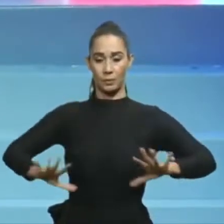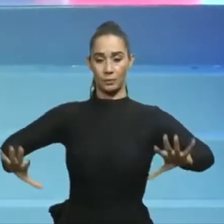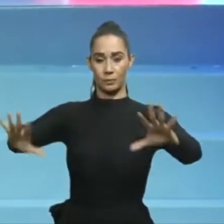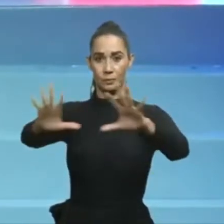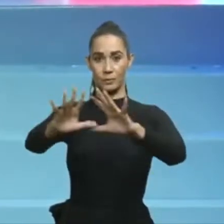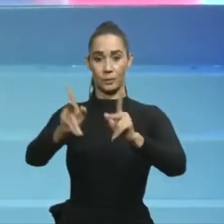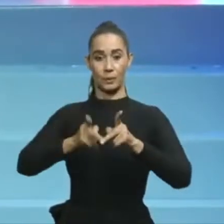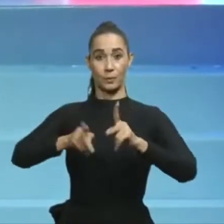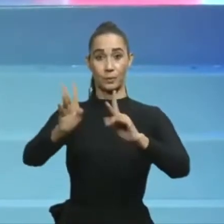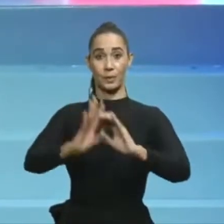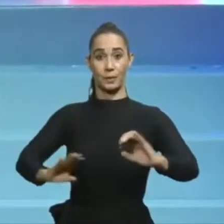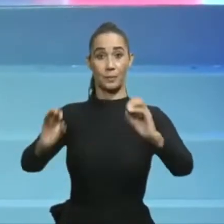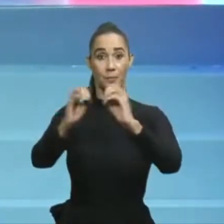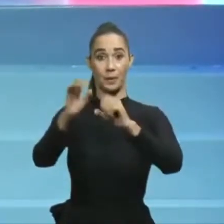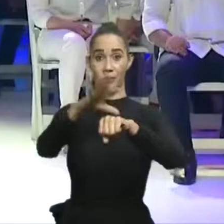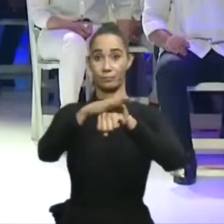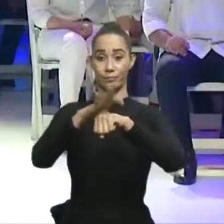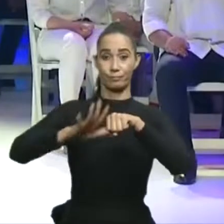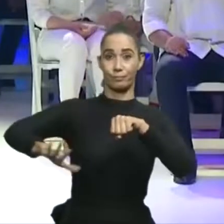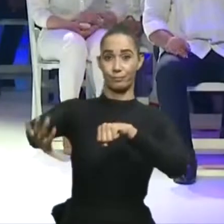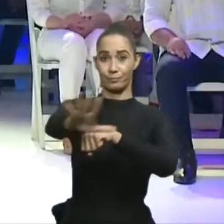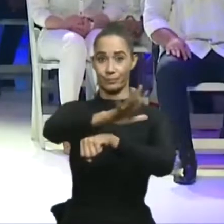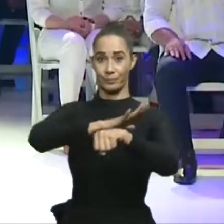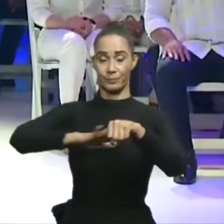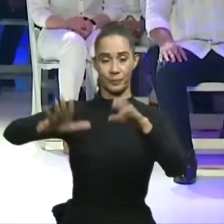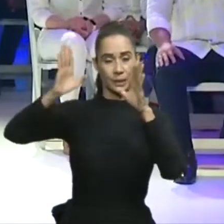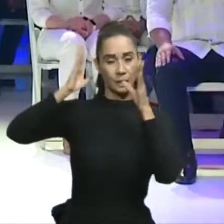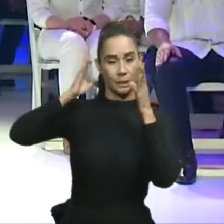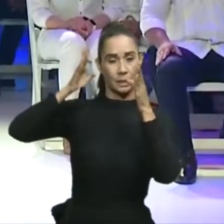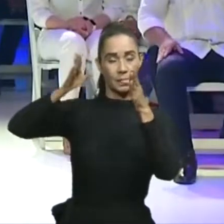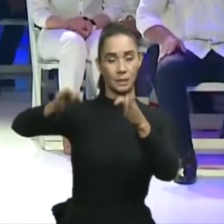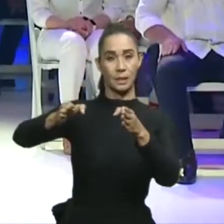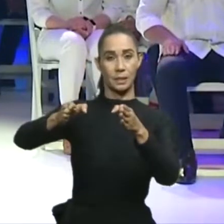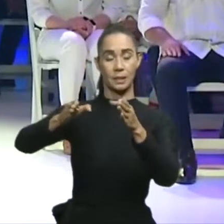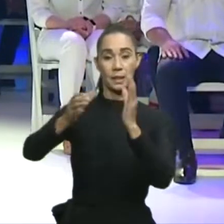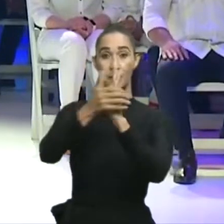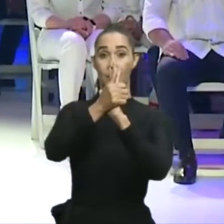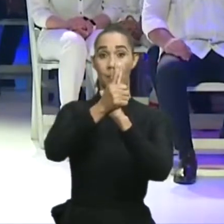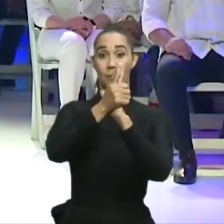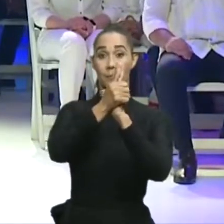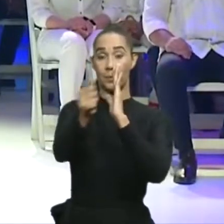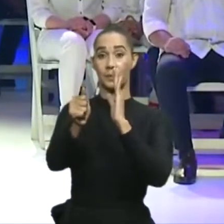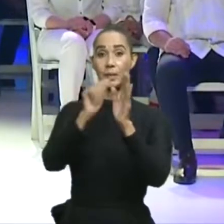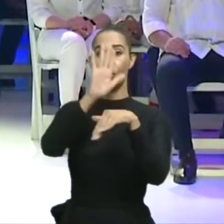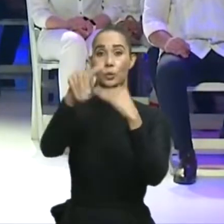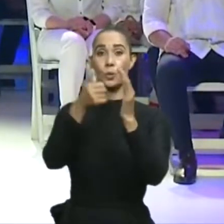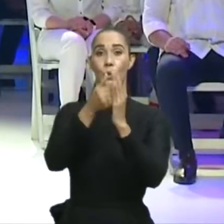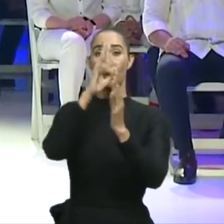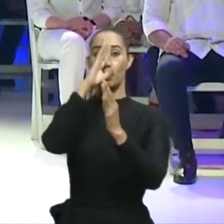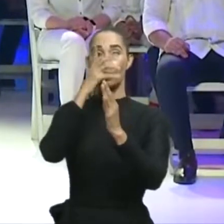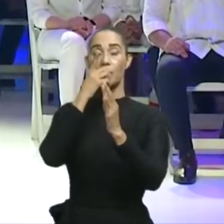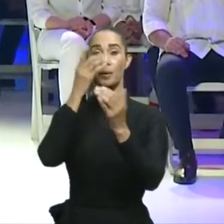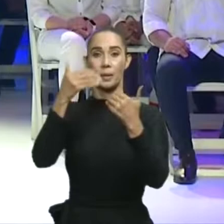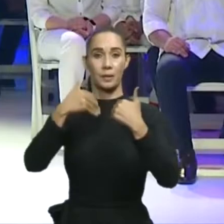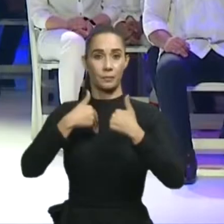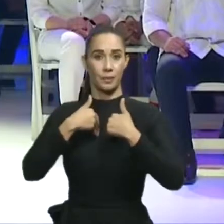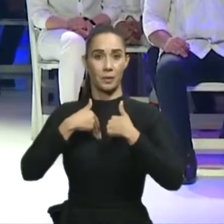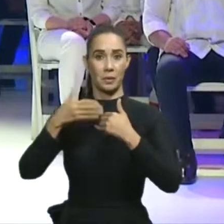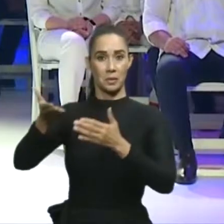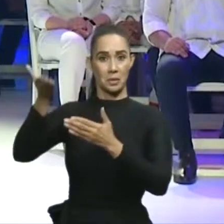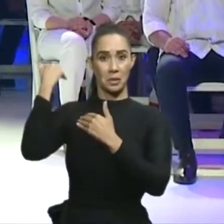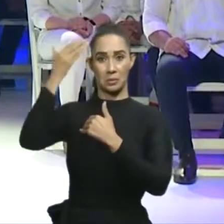oportunidades en todo el territorio se centran en sacar las potencialidades que este país tiene y que muchas veces han sido